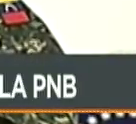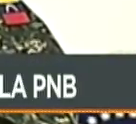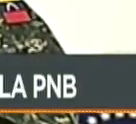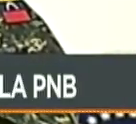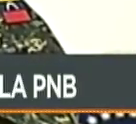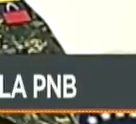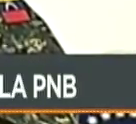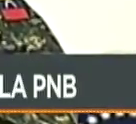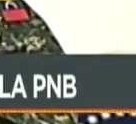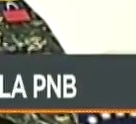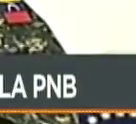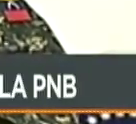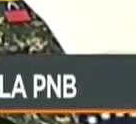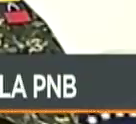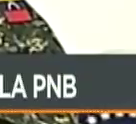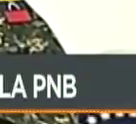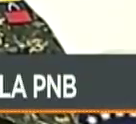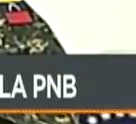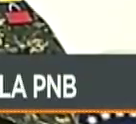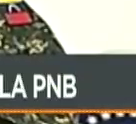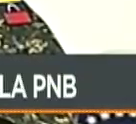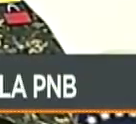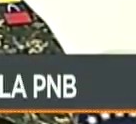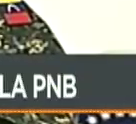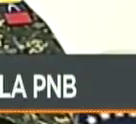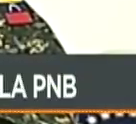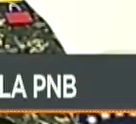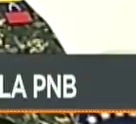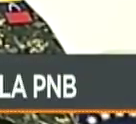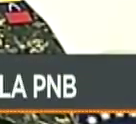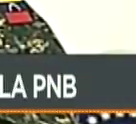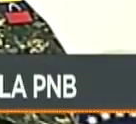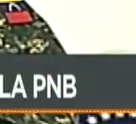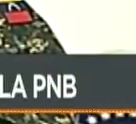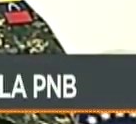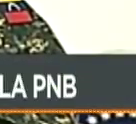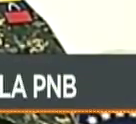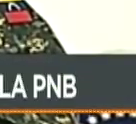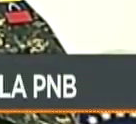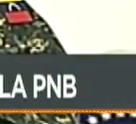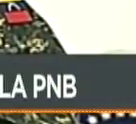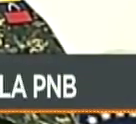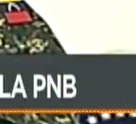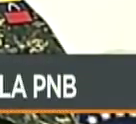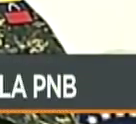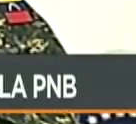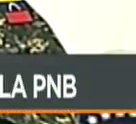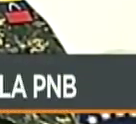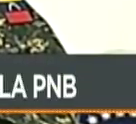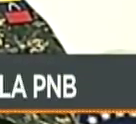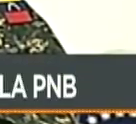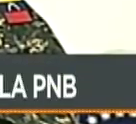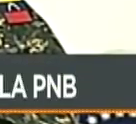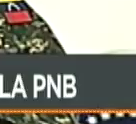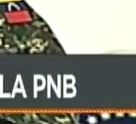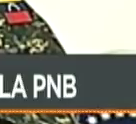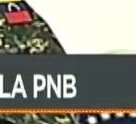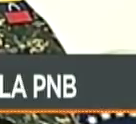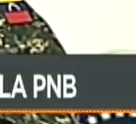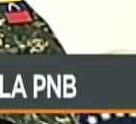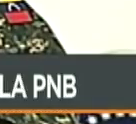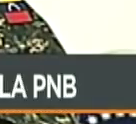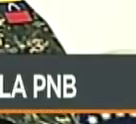bolivarianos, policías nacionales bolivarianos, se están graduando también